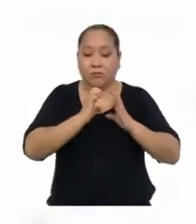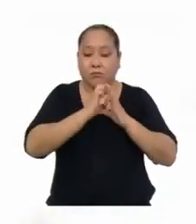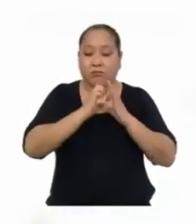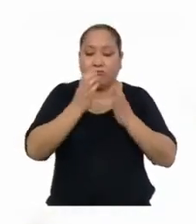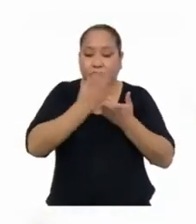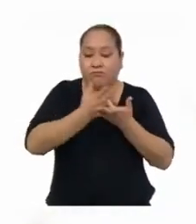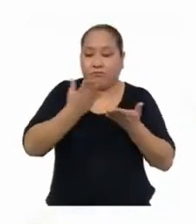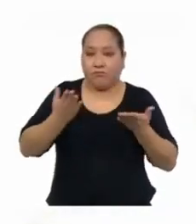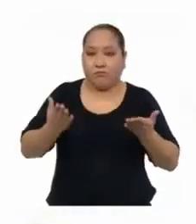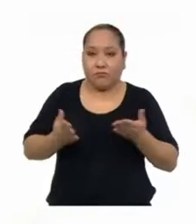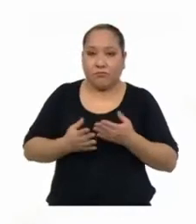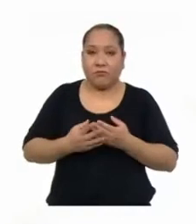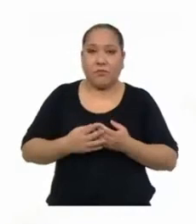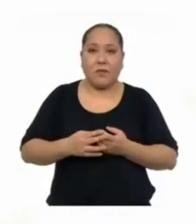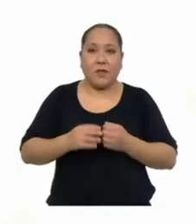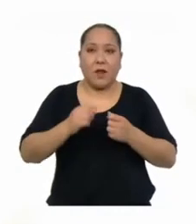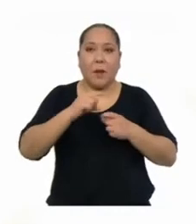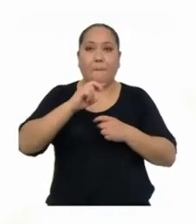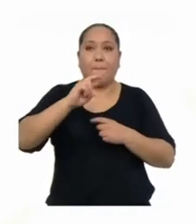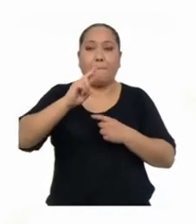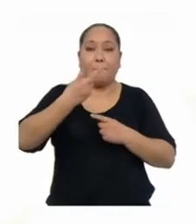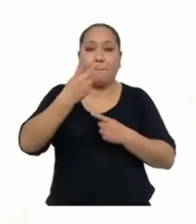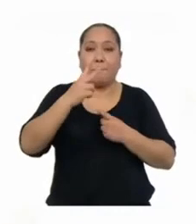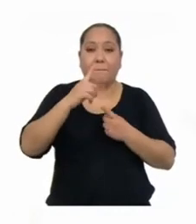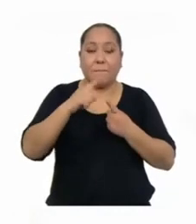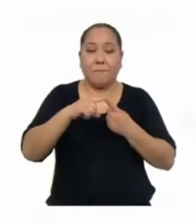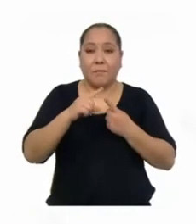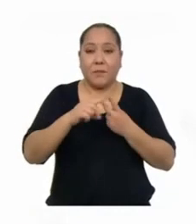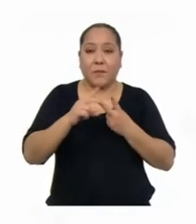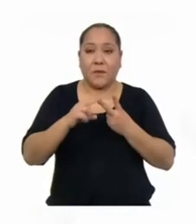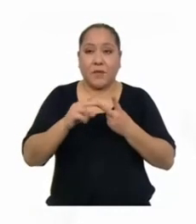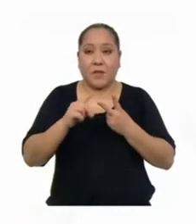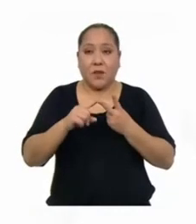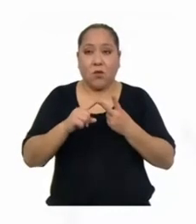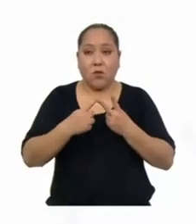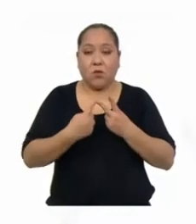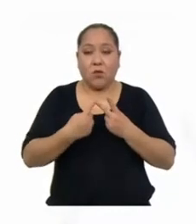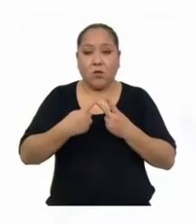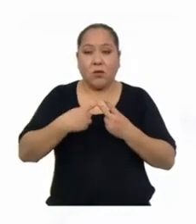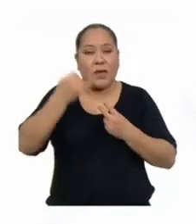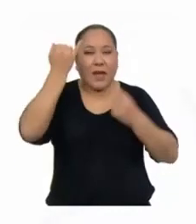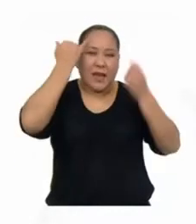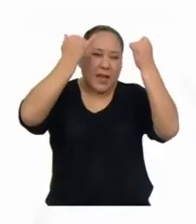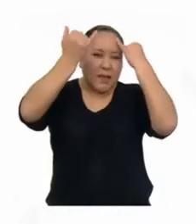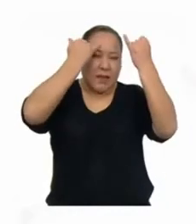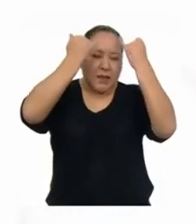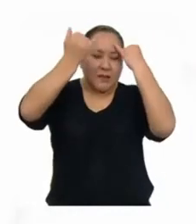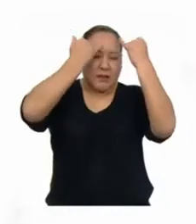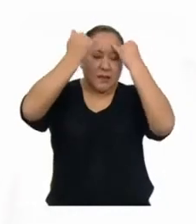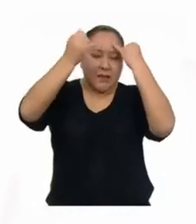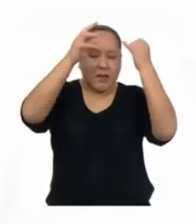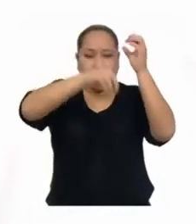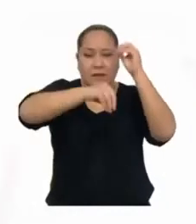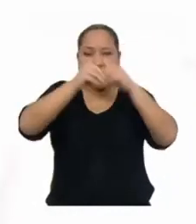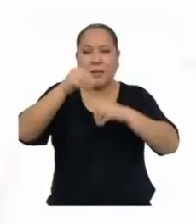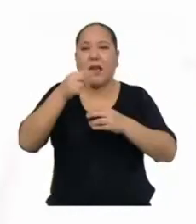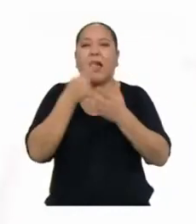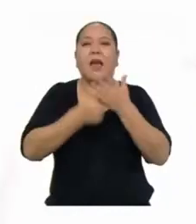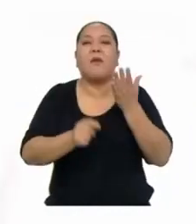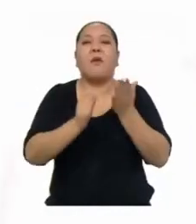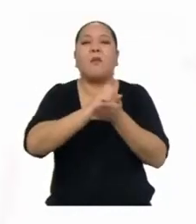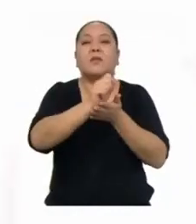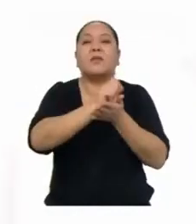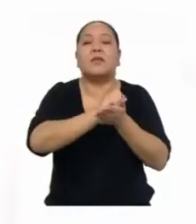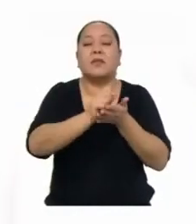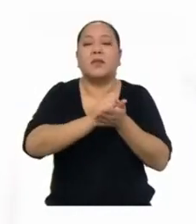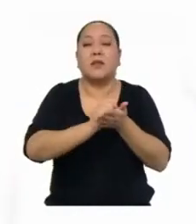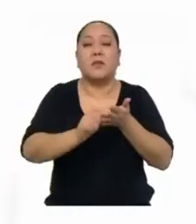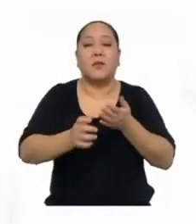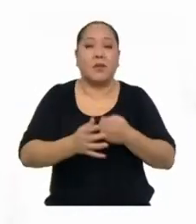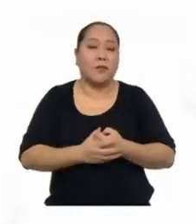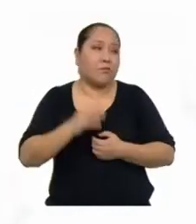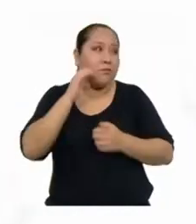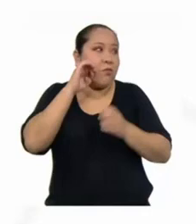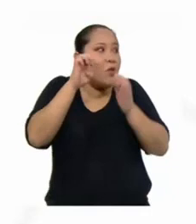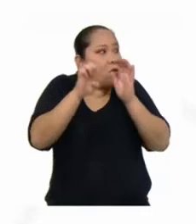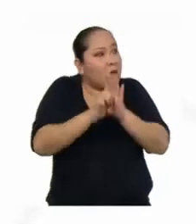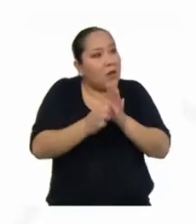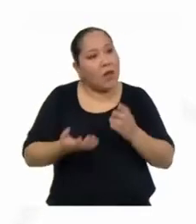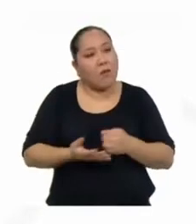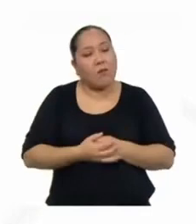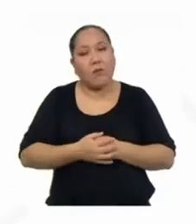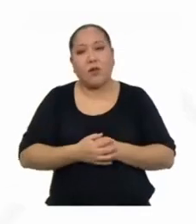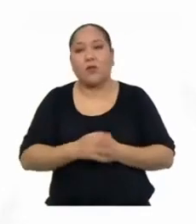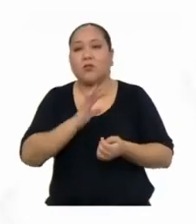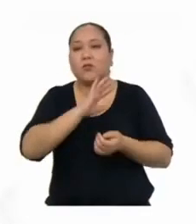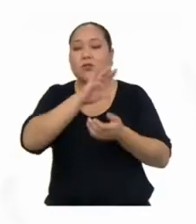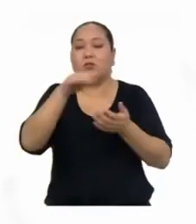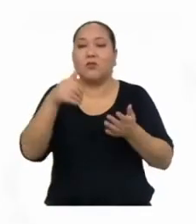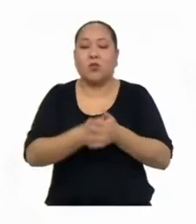lluvia de ideas respecto a lo que podemos escribir sobre el tema. Por ejemplo, todo lo